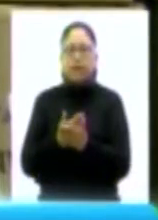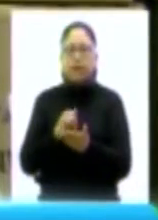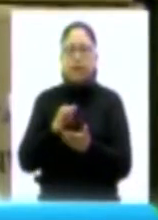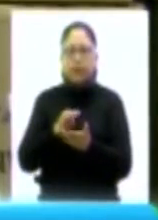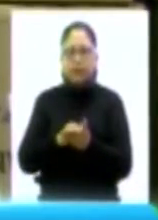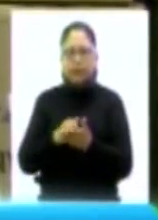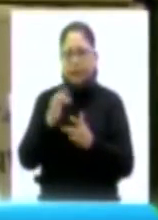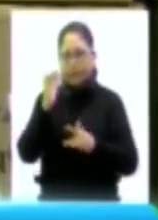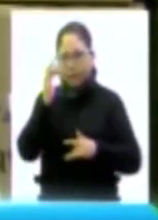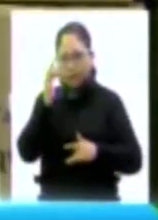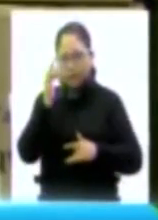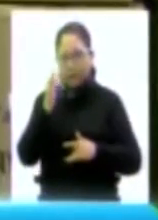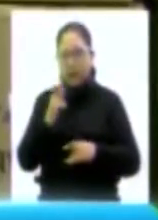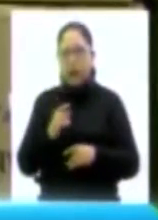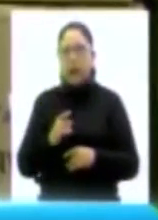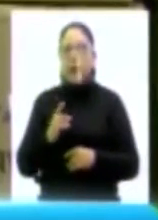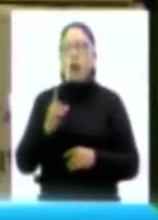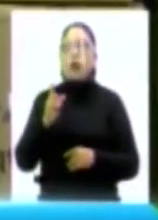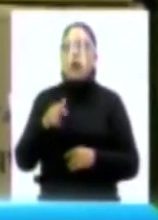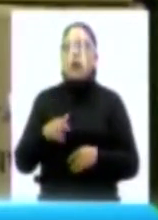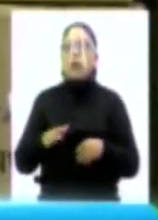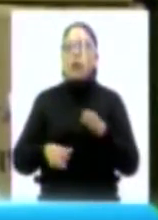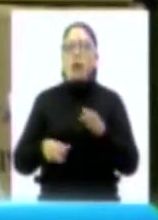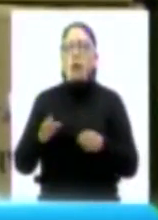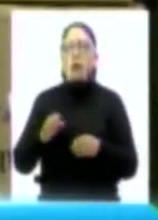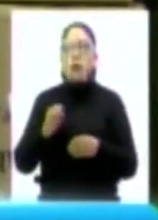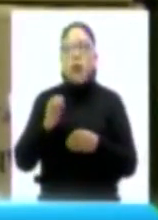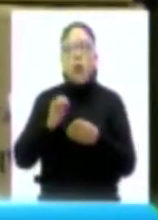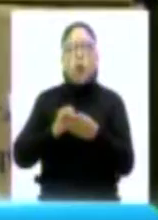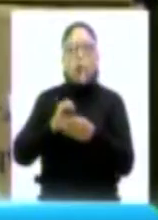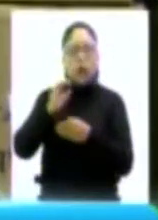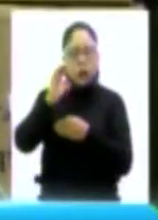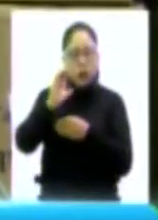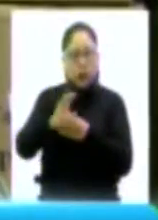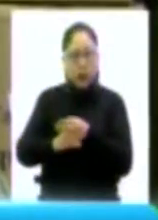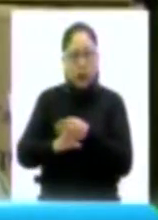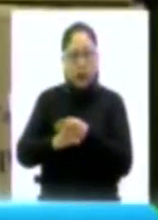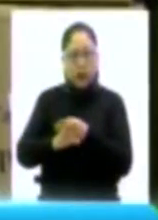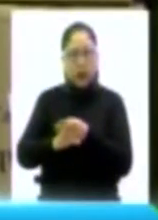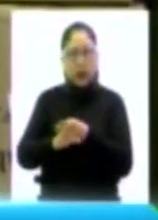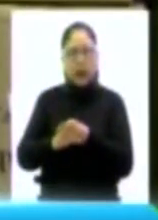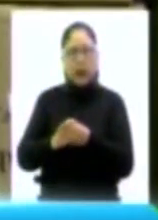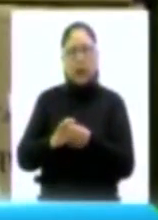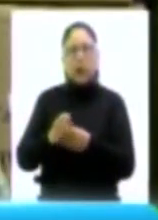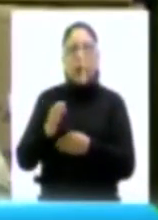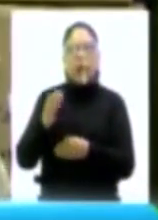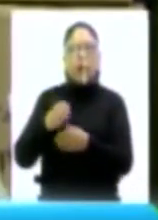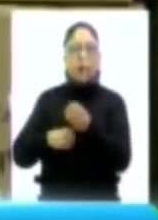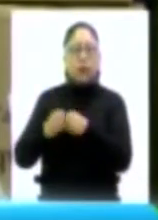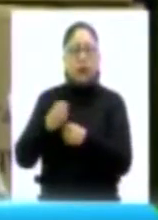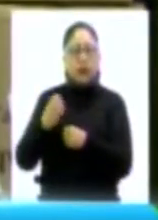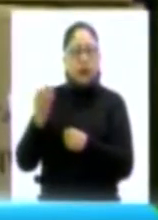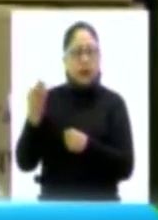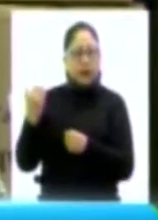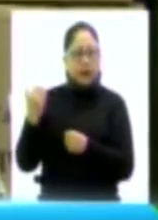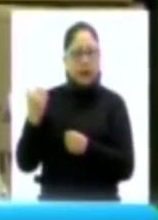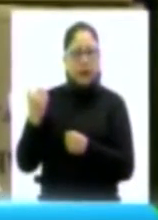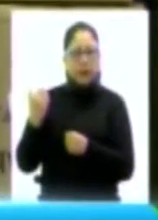Y fíjense que recién en el mes de octubre del año pasado, estamos hablando